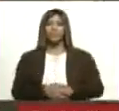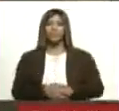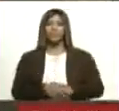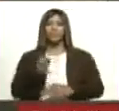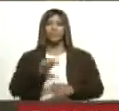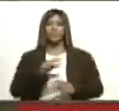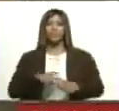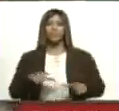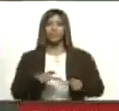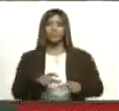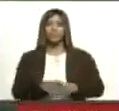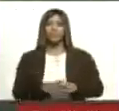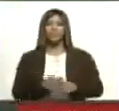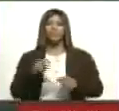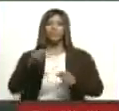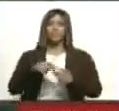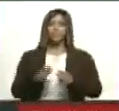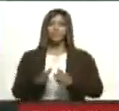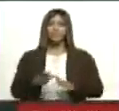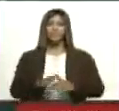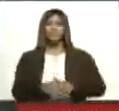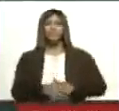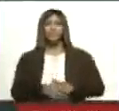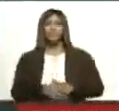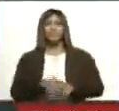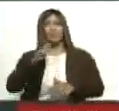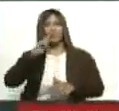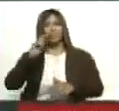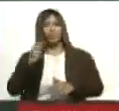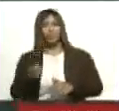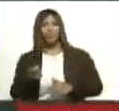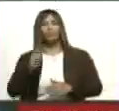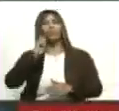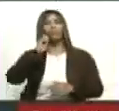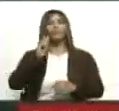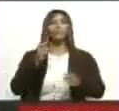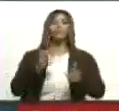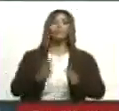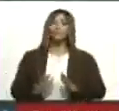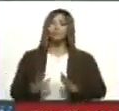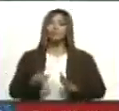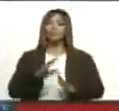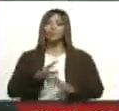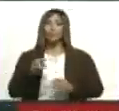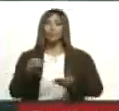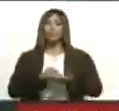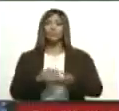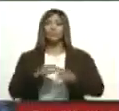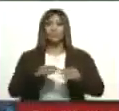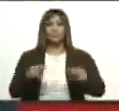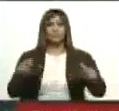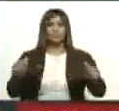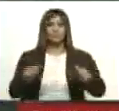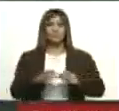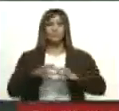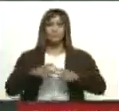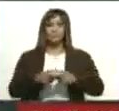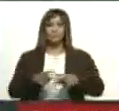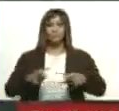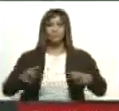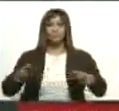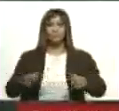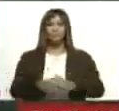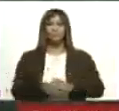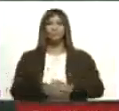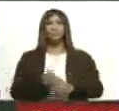allí, de la semilla del moriche, nacen el hombre y la mujer y pueblan de nuevo la tierra. Este mito lo